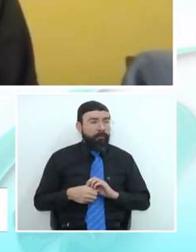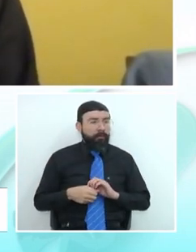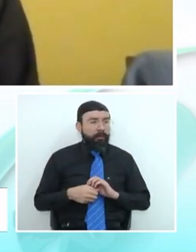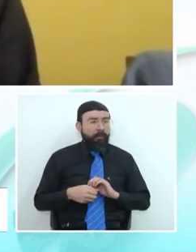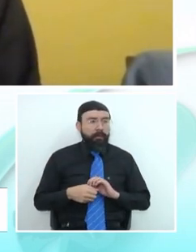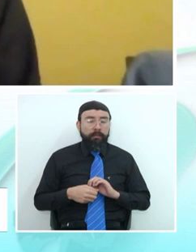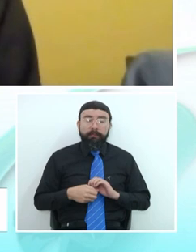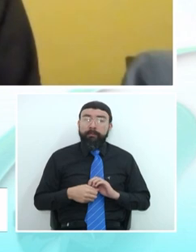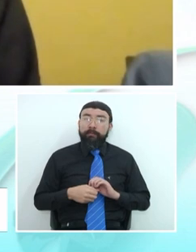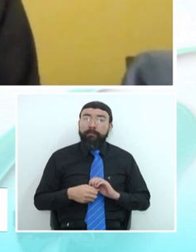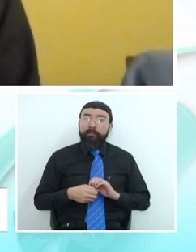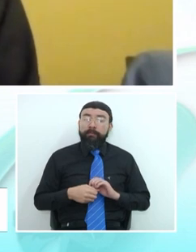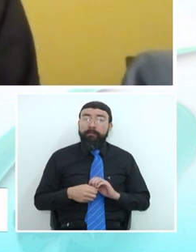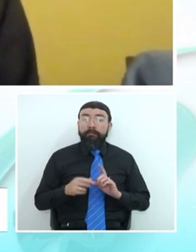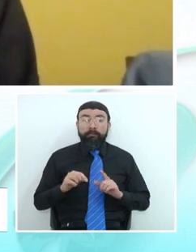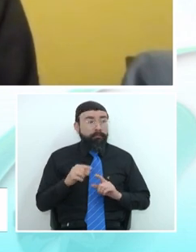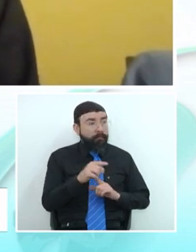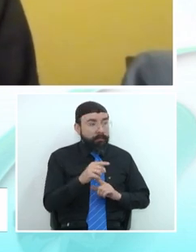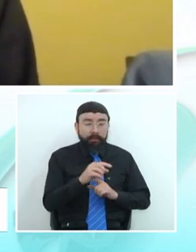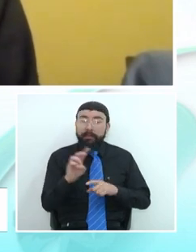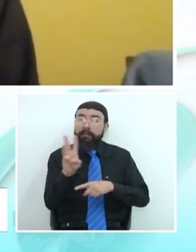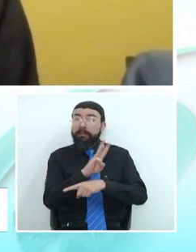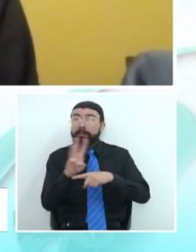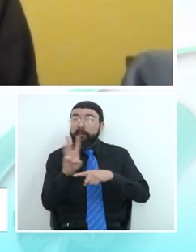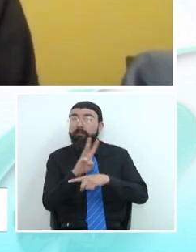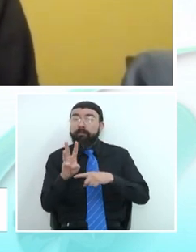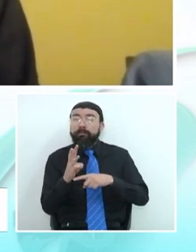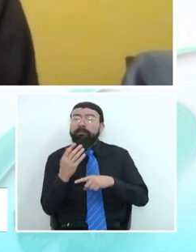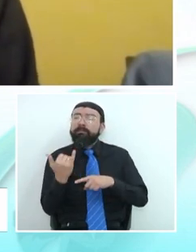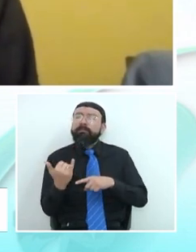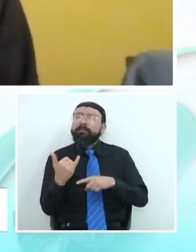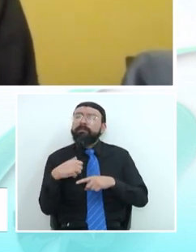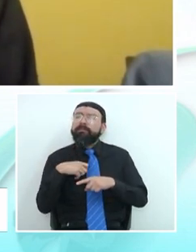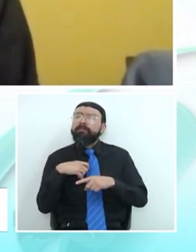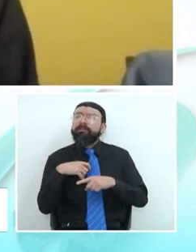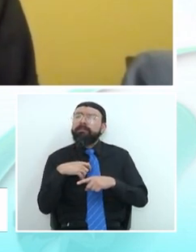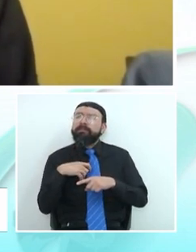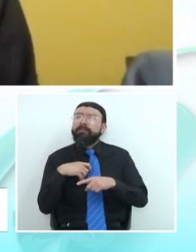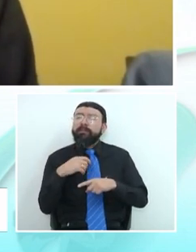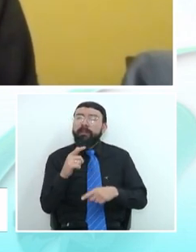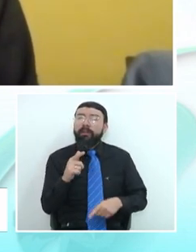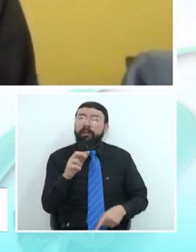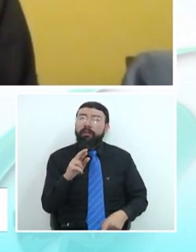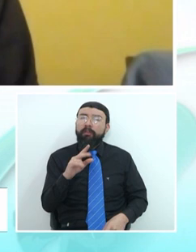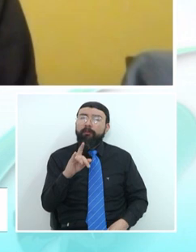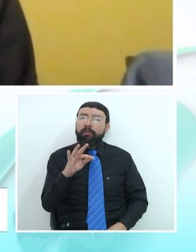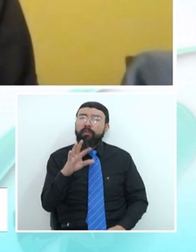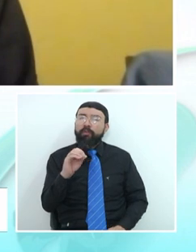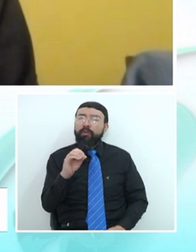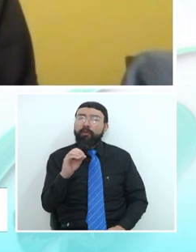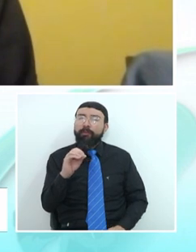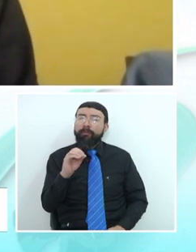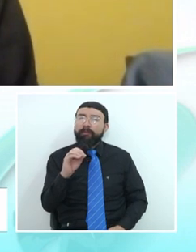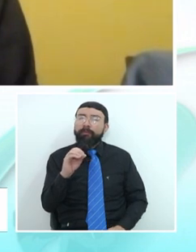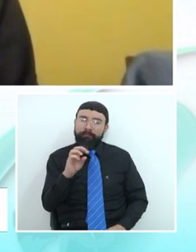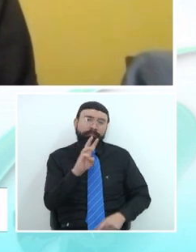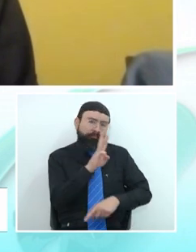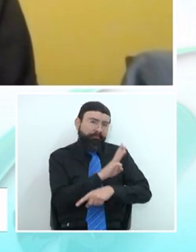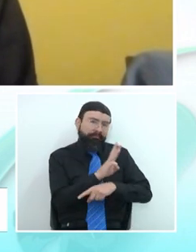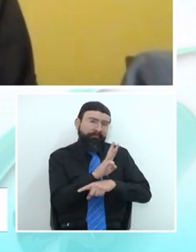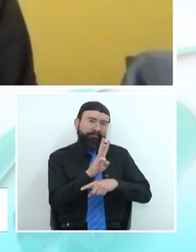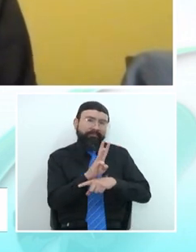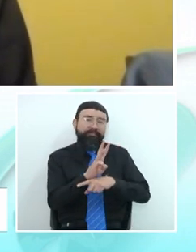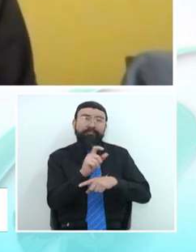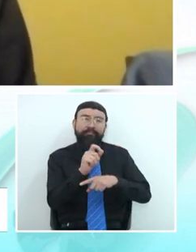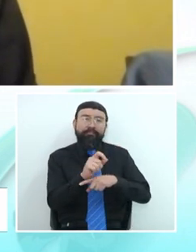691-619-5414. Y en la página tenemos... Página. Que es fruto... O sea, las tres W,